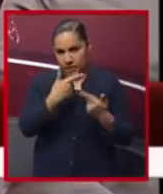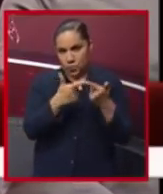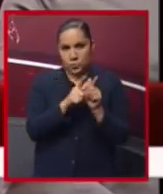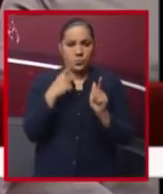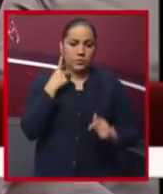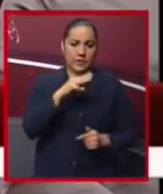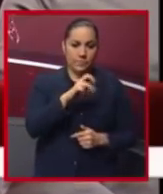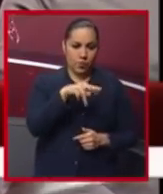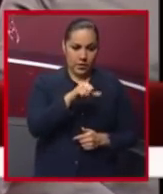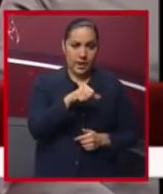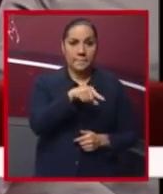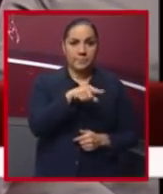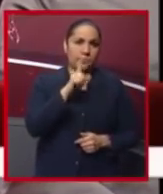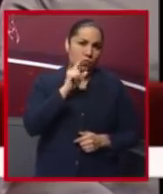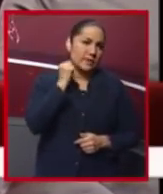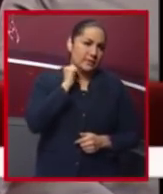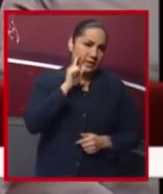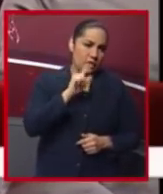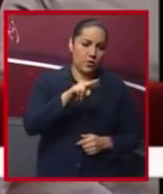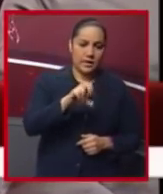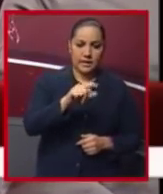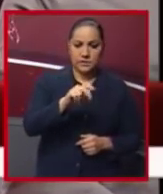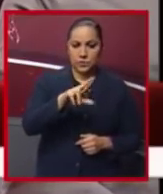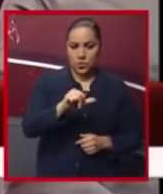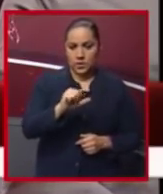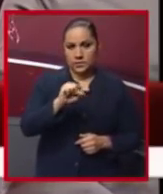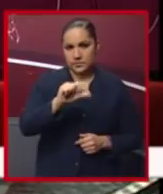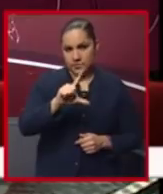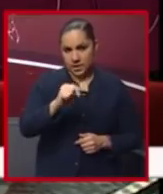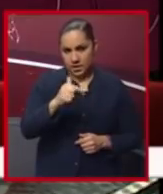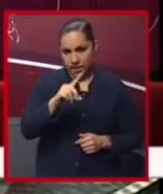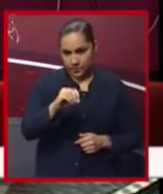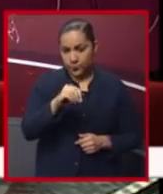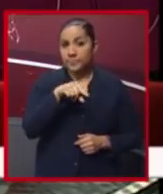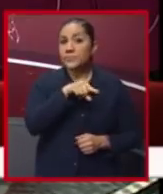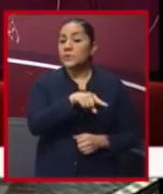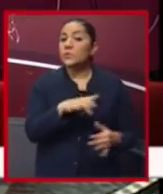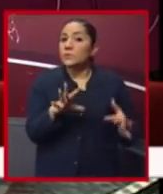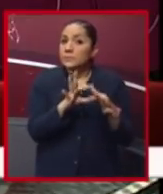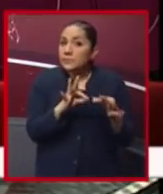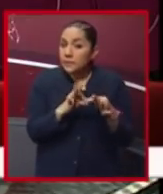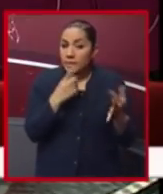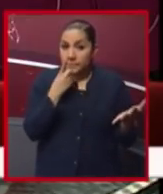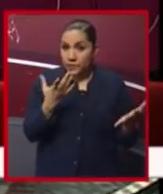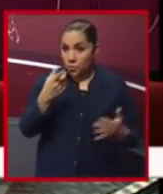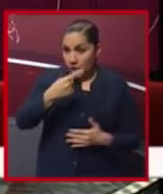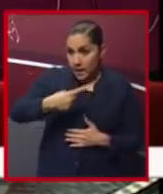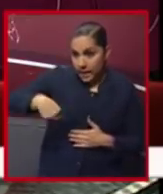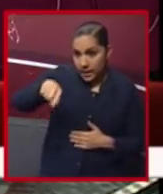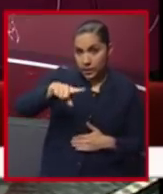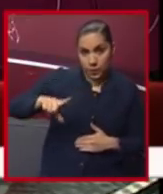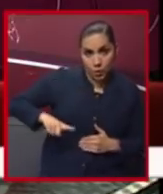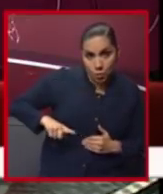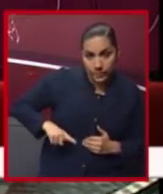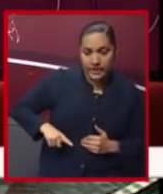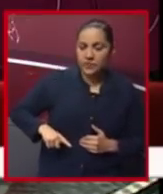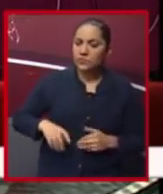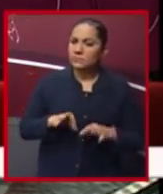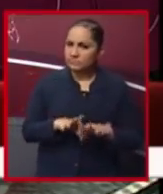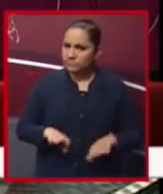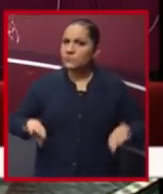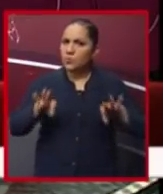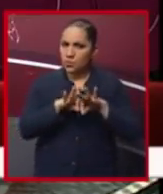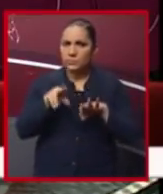quien aseguró que son amplias las responsabilidades de las fuerzas del gobierno para garantizar la seguridad de